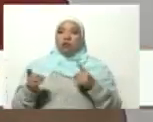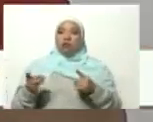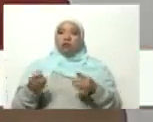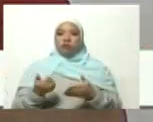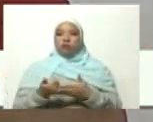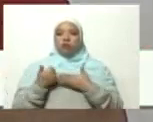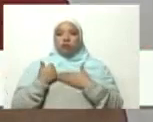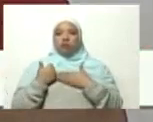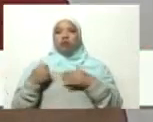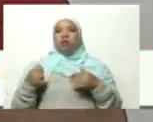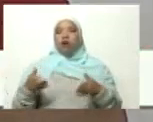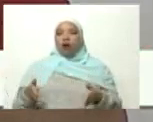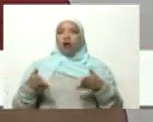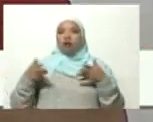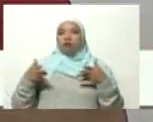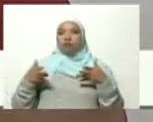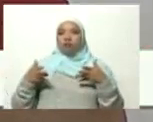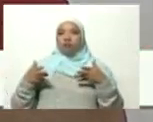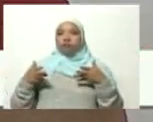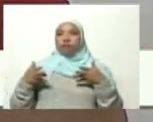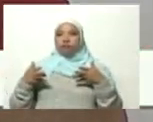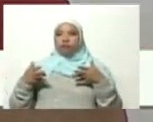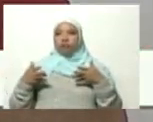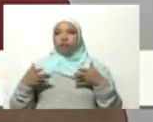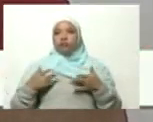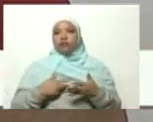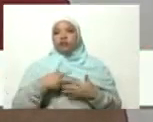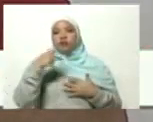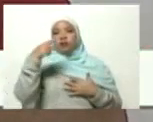ganen, no está planteado.